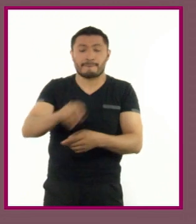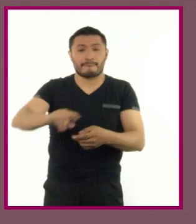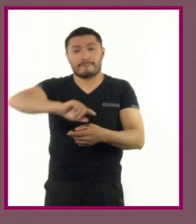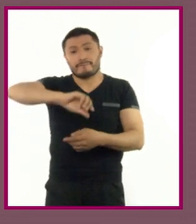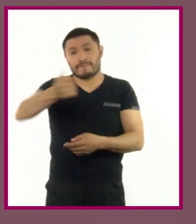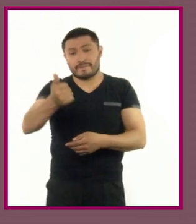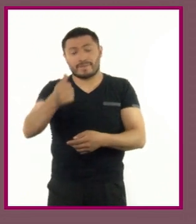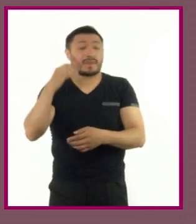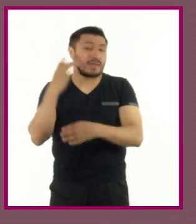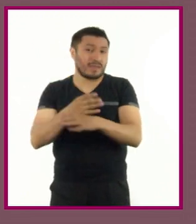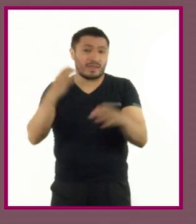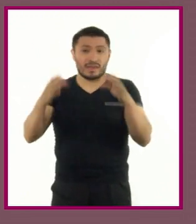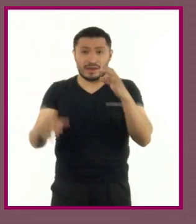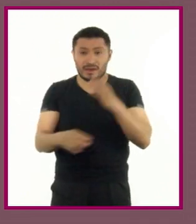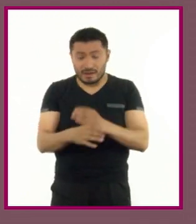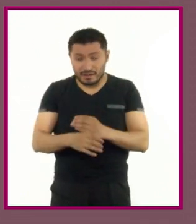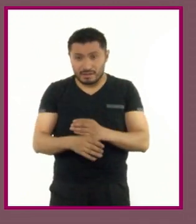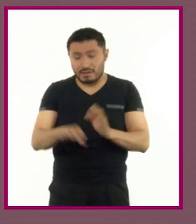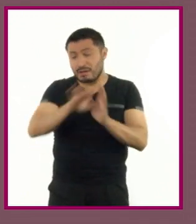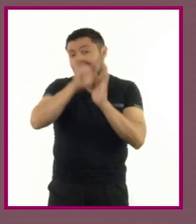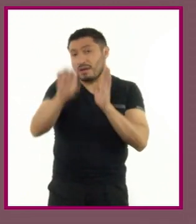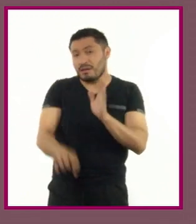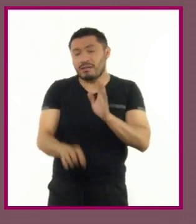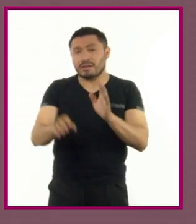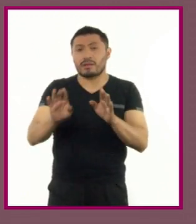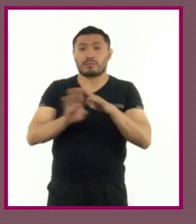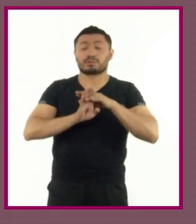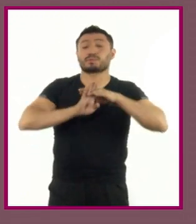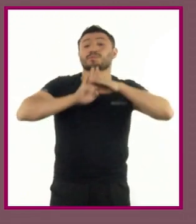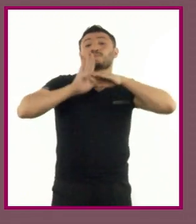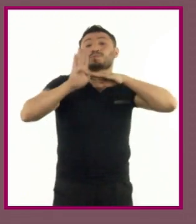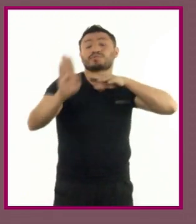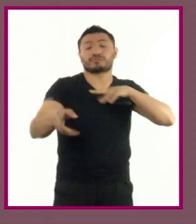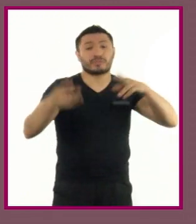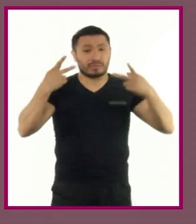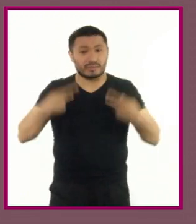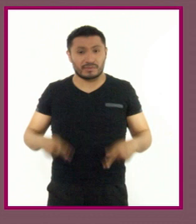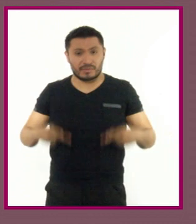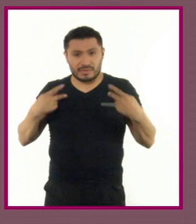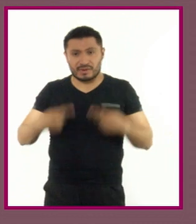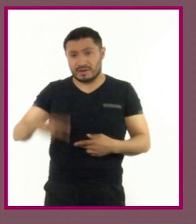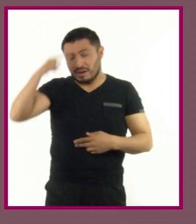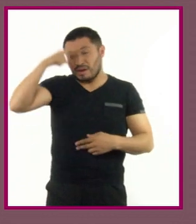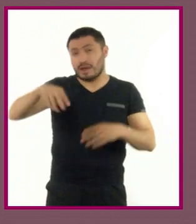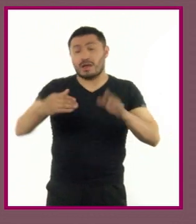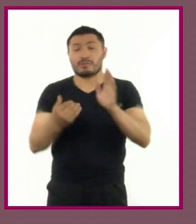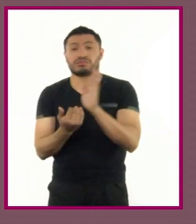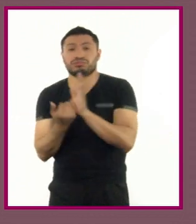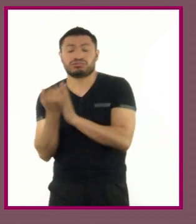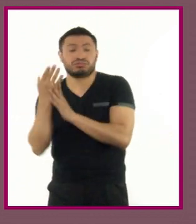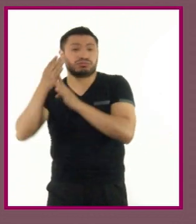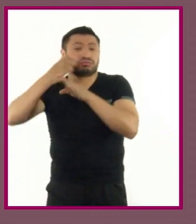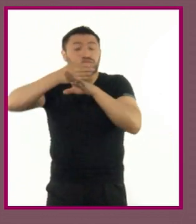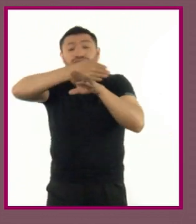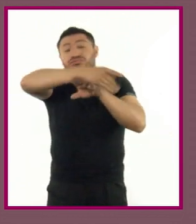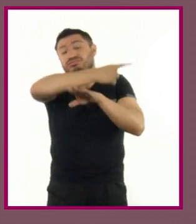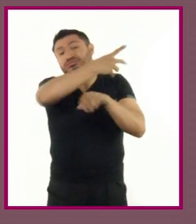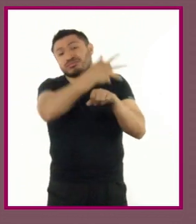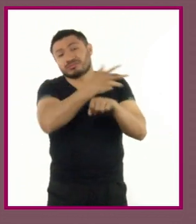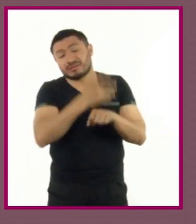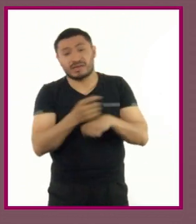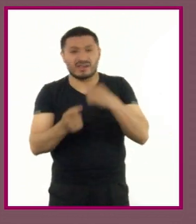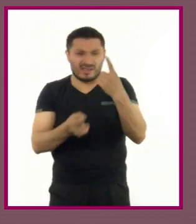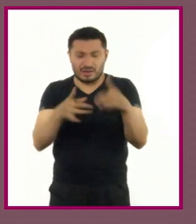fenómeno o otros fenómenos. El fenómeno de una migración de mexicanos creciente hacia los Estados Unidos. Algunos van